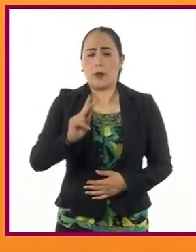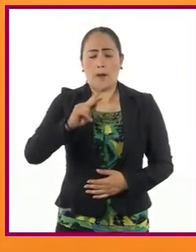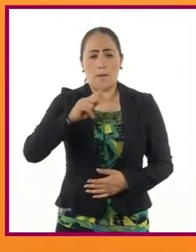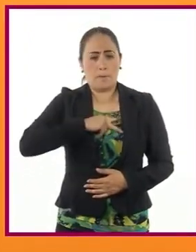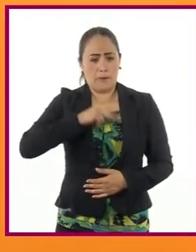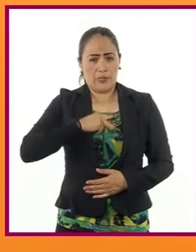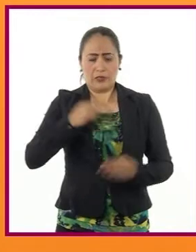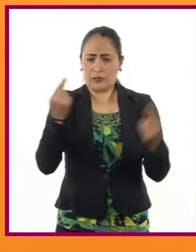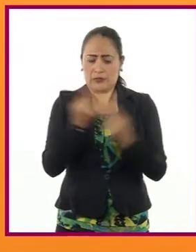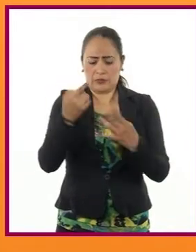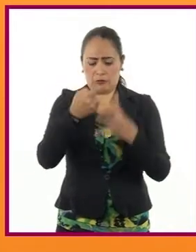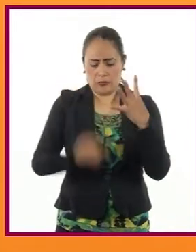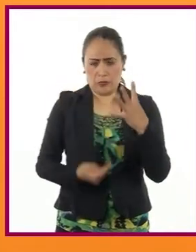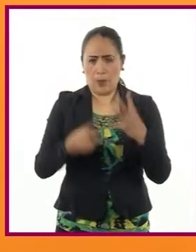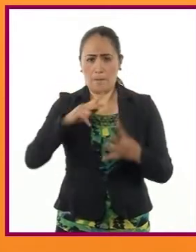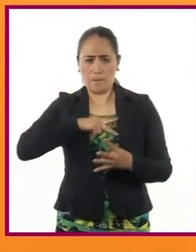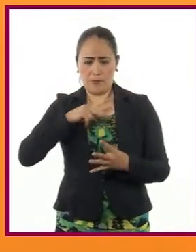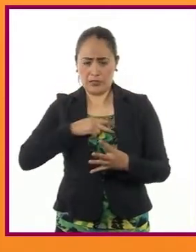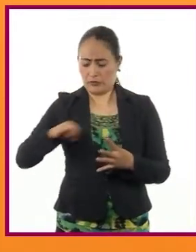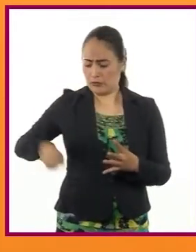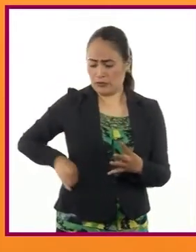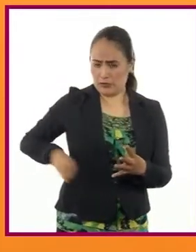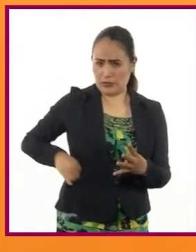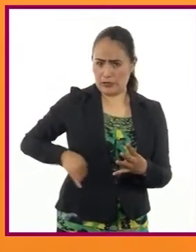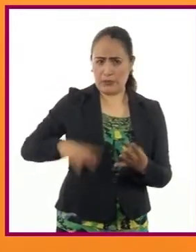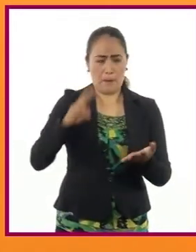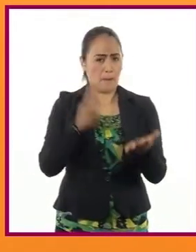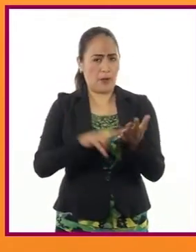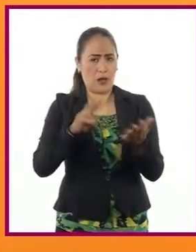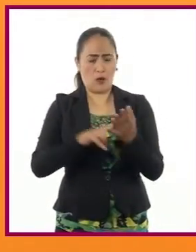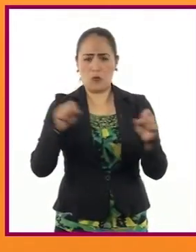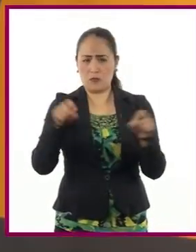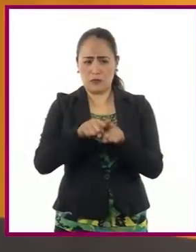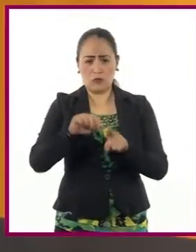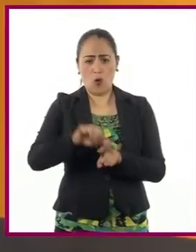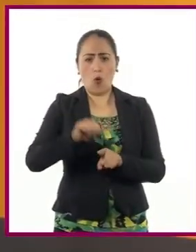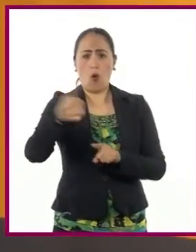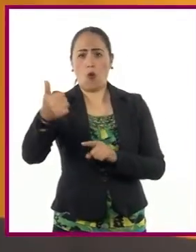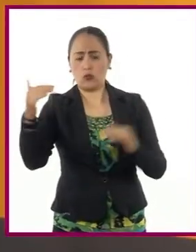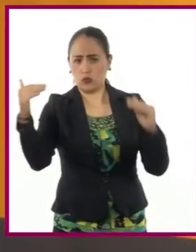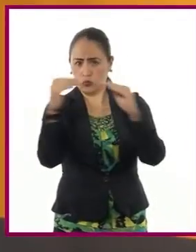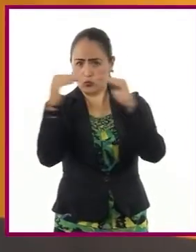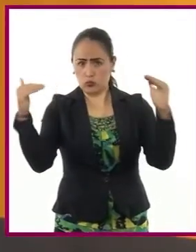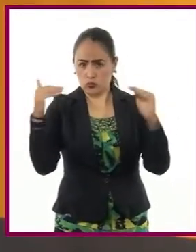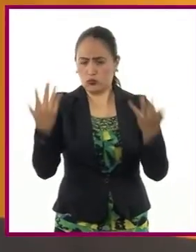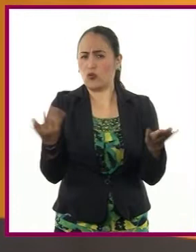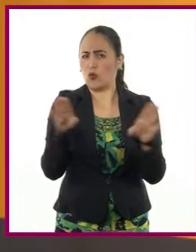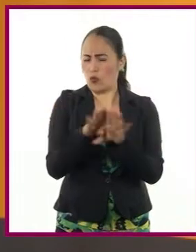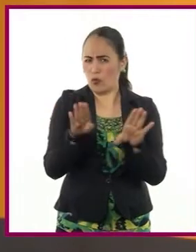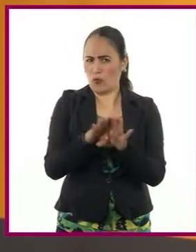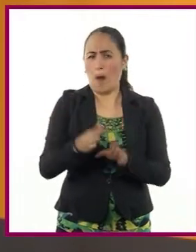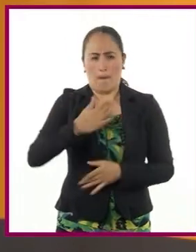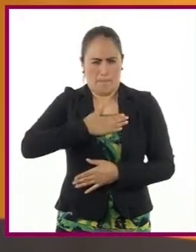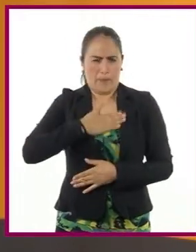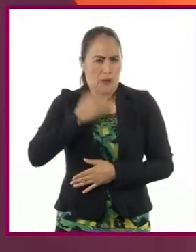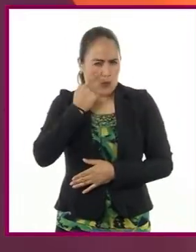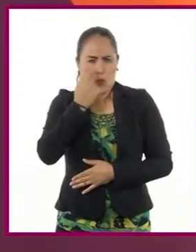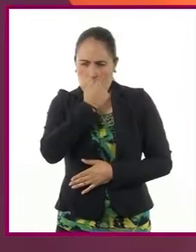necesidades e intereses tienen el mismo valor que las del otro u otra? Desde mi perspectiva es necesario comprender el